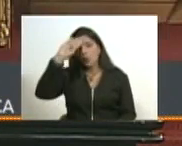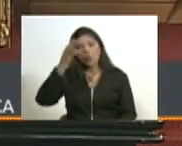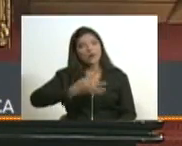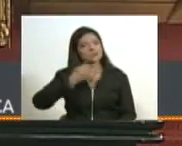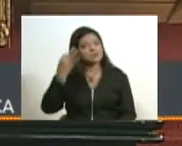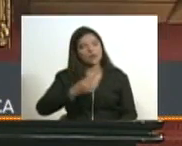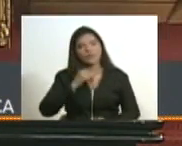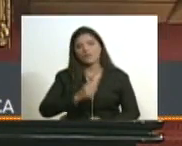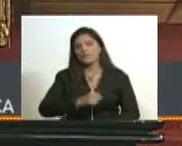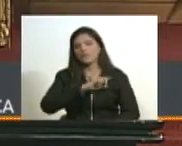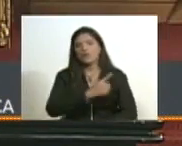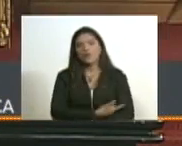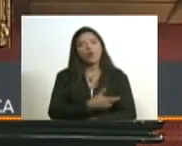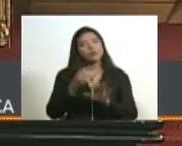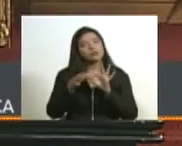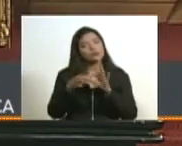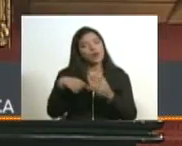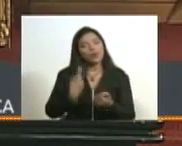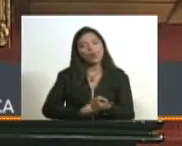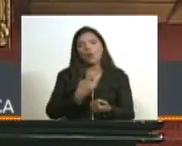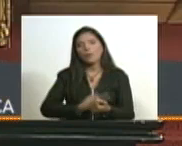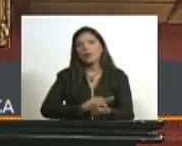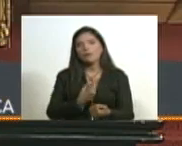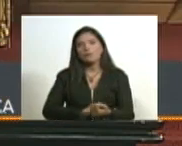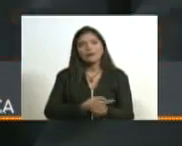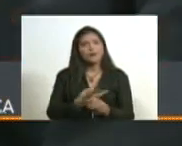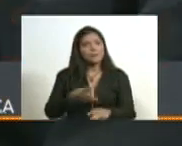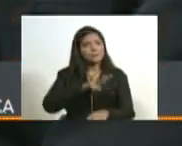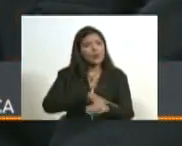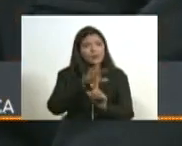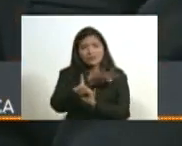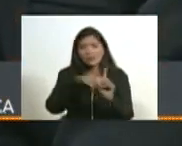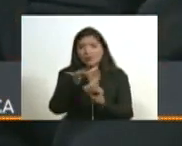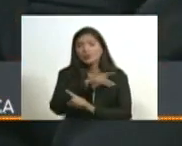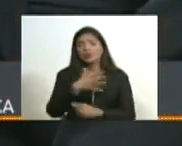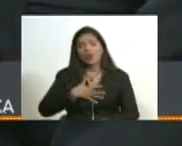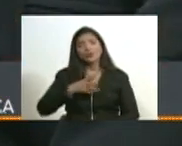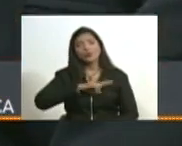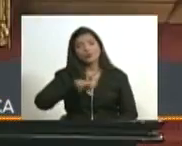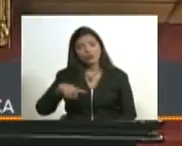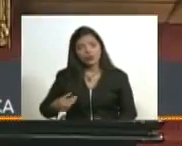firme allí. Como hermano, así mira, en las peores circunstancias que nos ha tocado vivir,